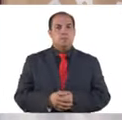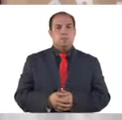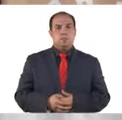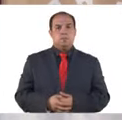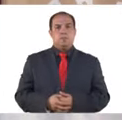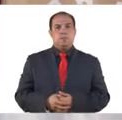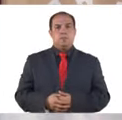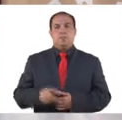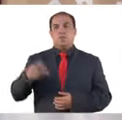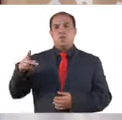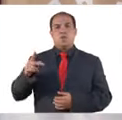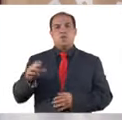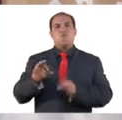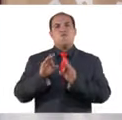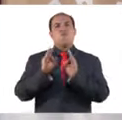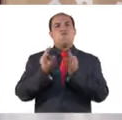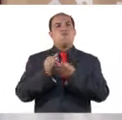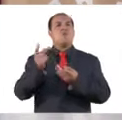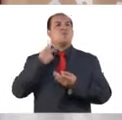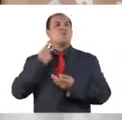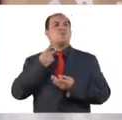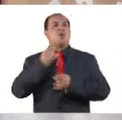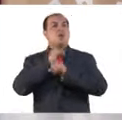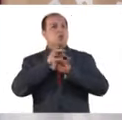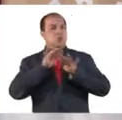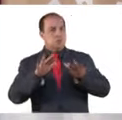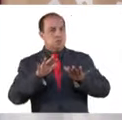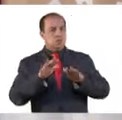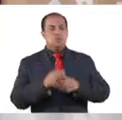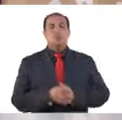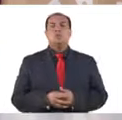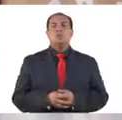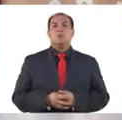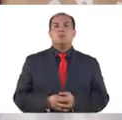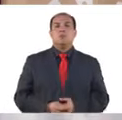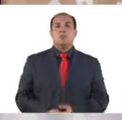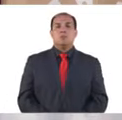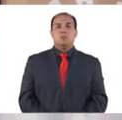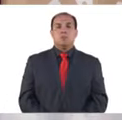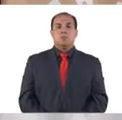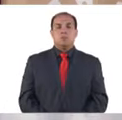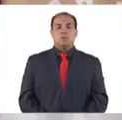su forma de hacer política. Entonces,